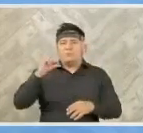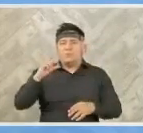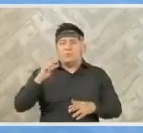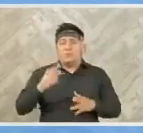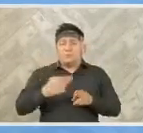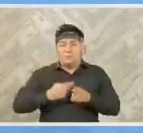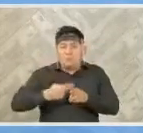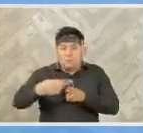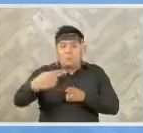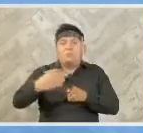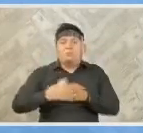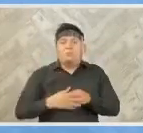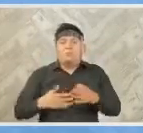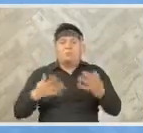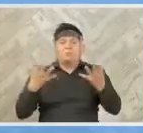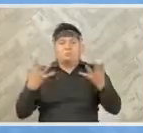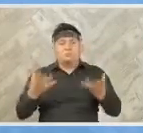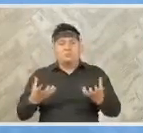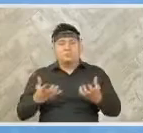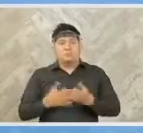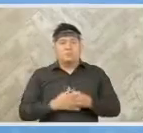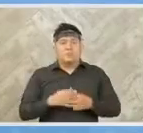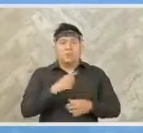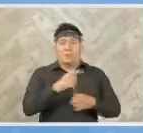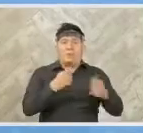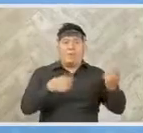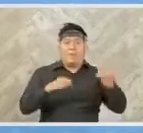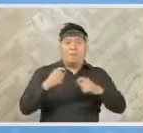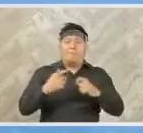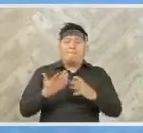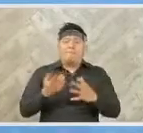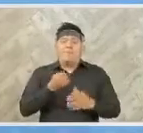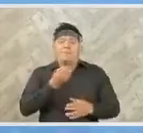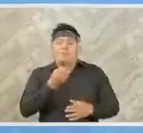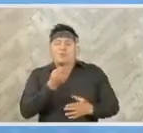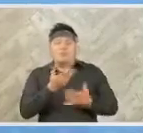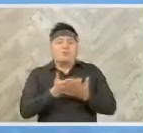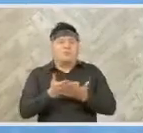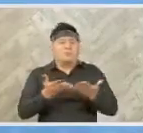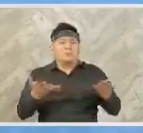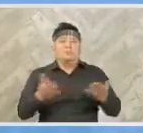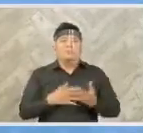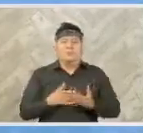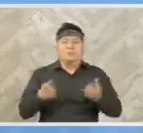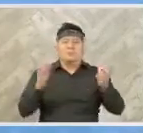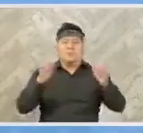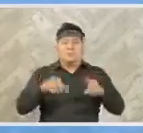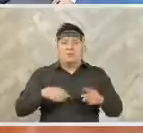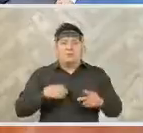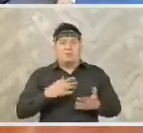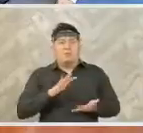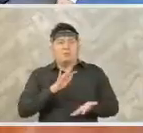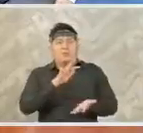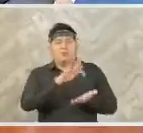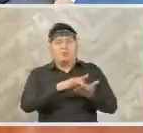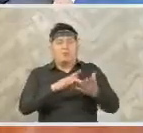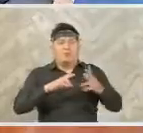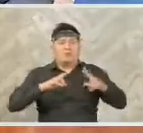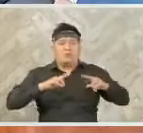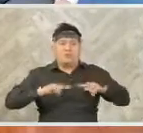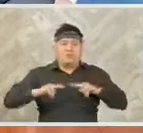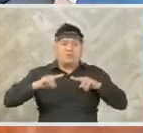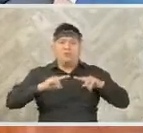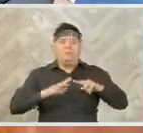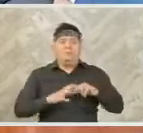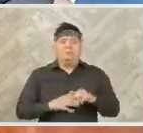prontamente tengamos además no un espacio solamente de abastecimiento, sino por qué no un espacio turístico en la ciudad de La Libertad y otras zonas